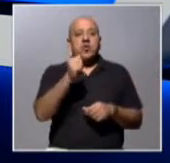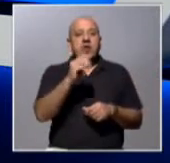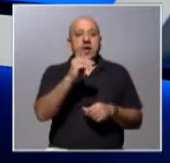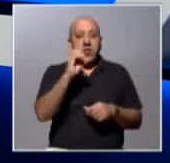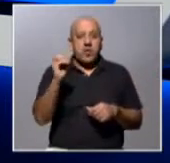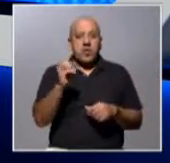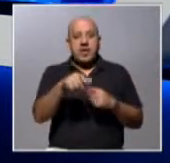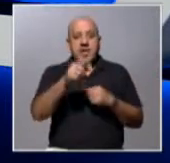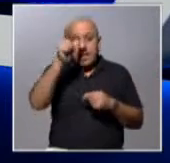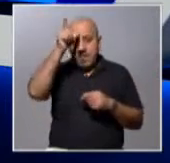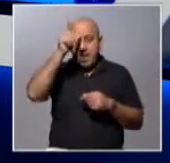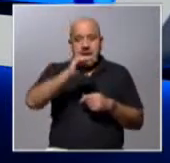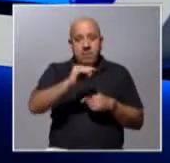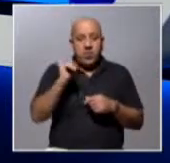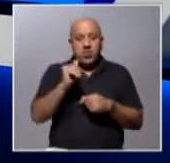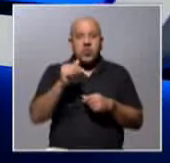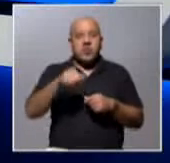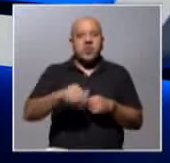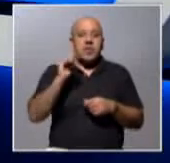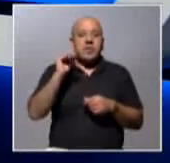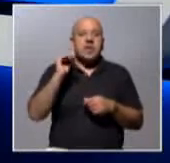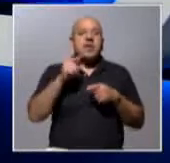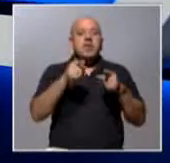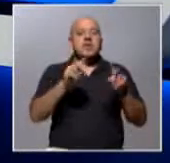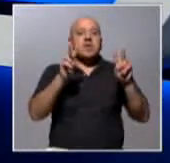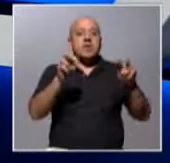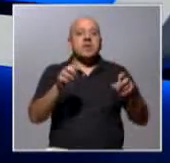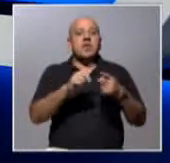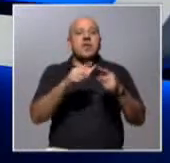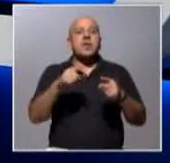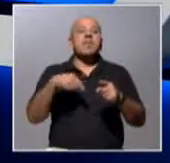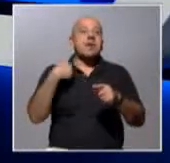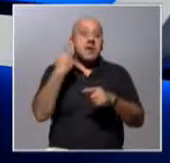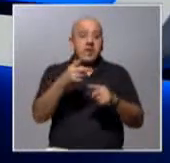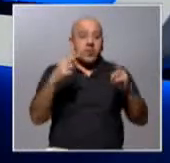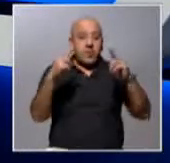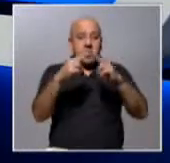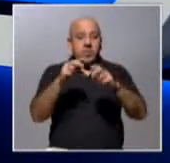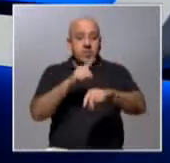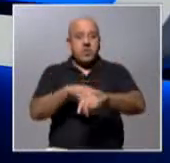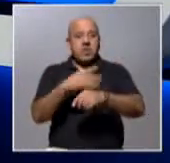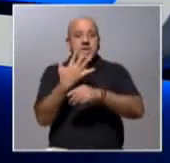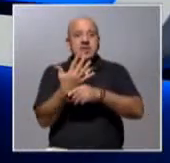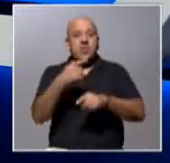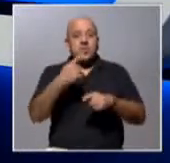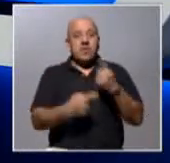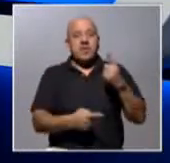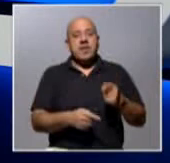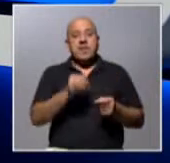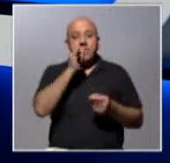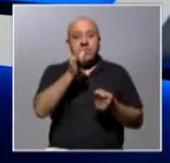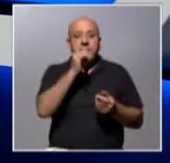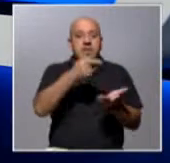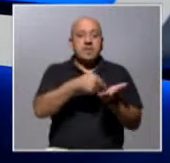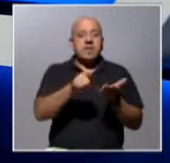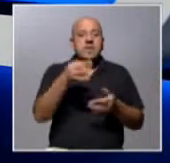como el alemán. Entonces nos vamos a despedir con ese tema. Les decimos hasta mañana a las 17:30 acá en Informe Capital Especial. Y